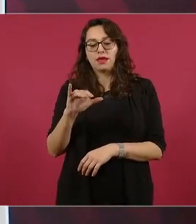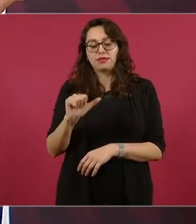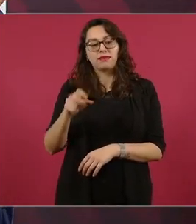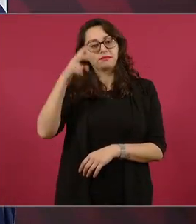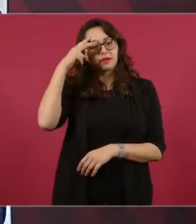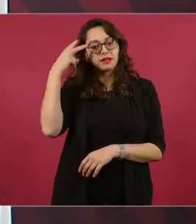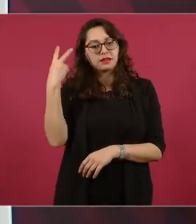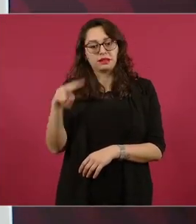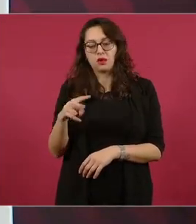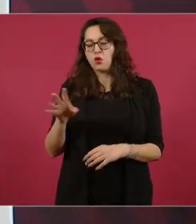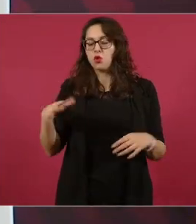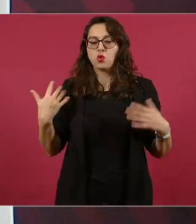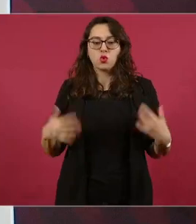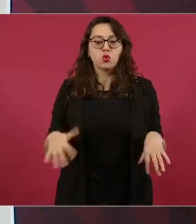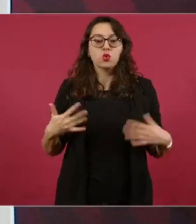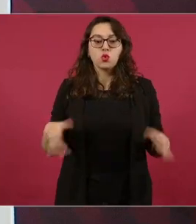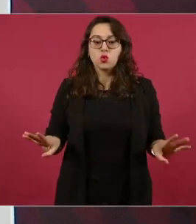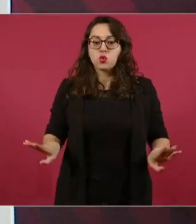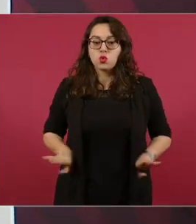Hace